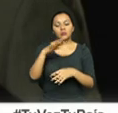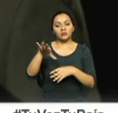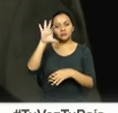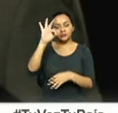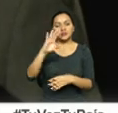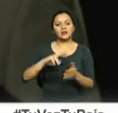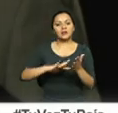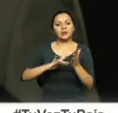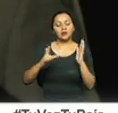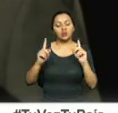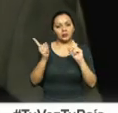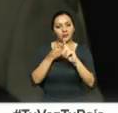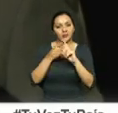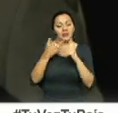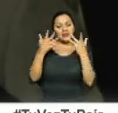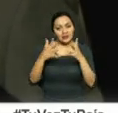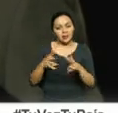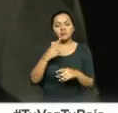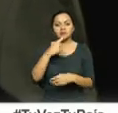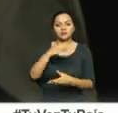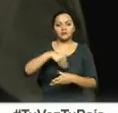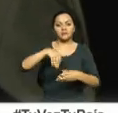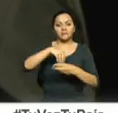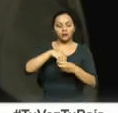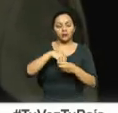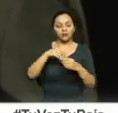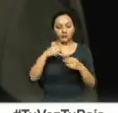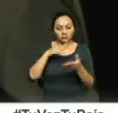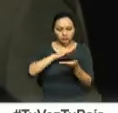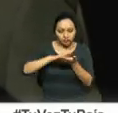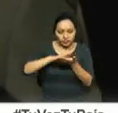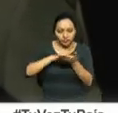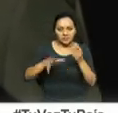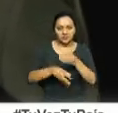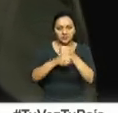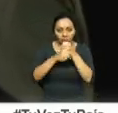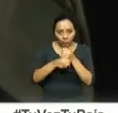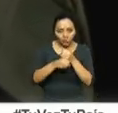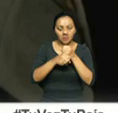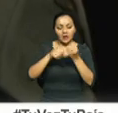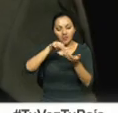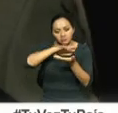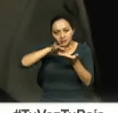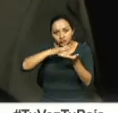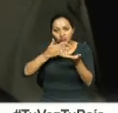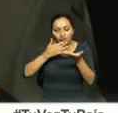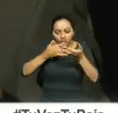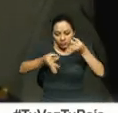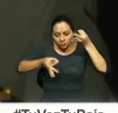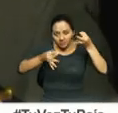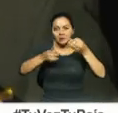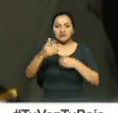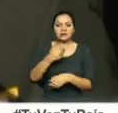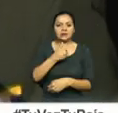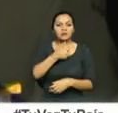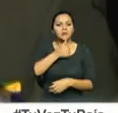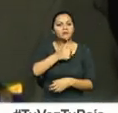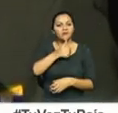tecnológicas de primer nivel, como son fondos de seguridad, que tienen que ver con tramas exclusivas del Instituto Geográfico